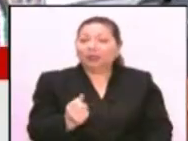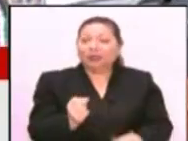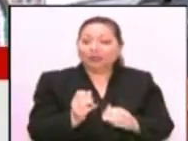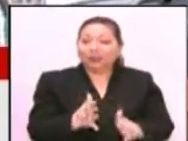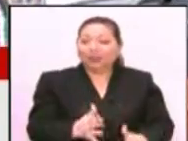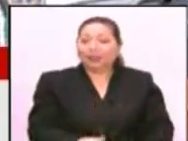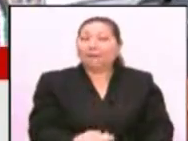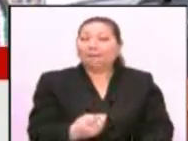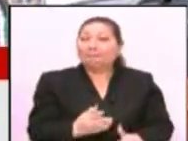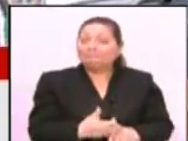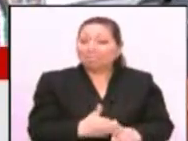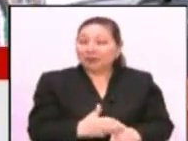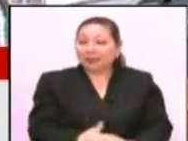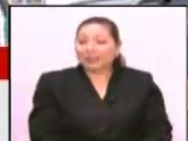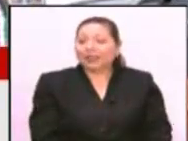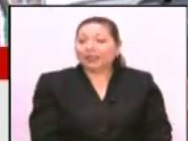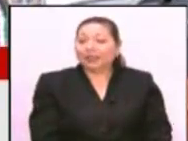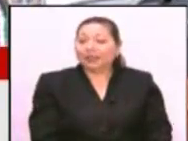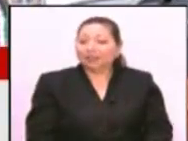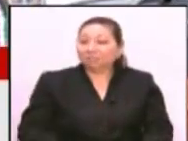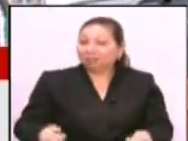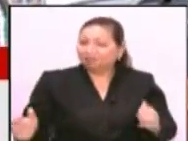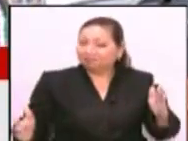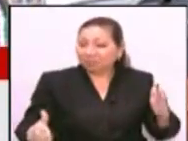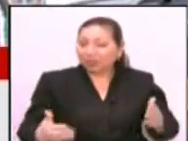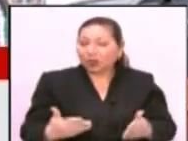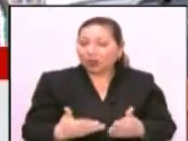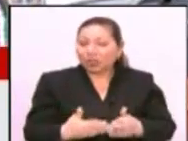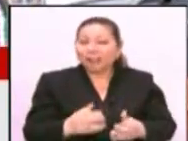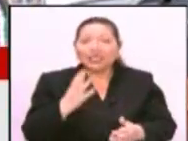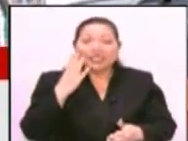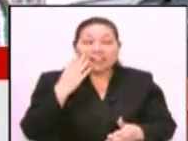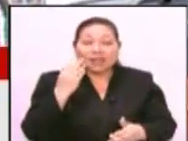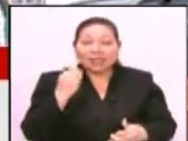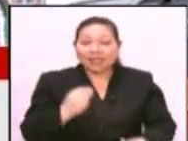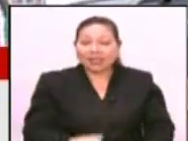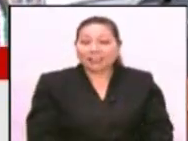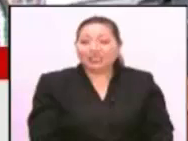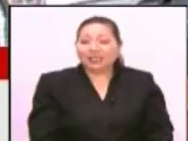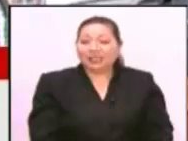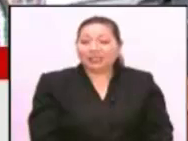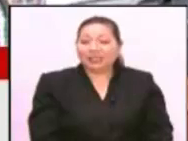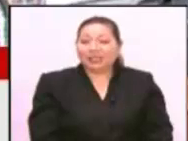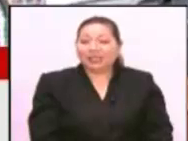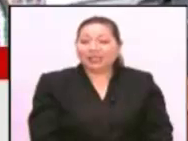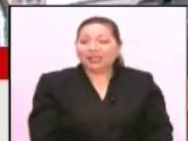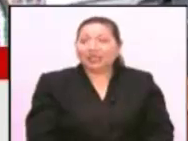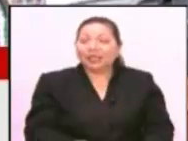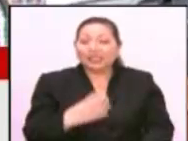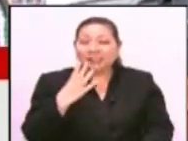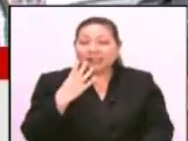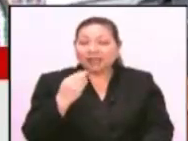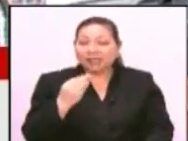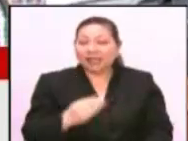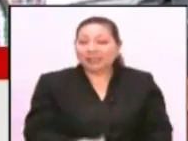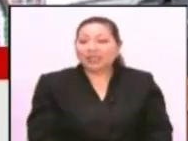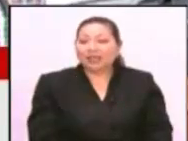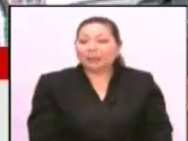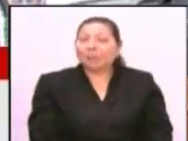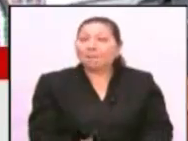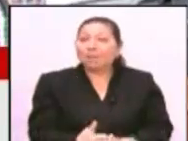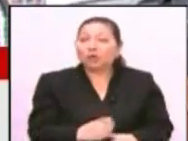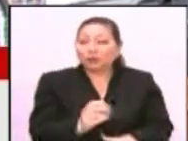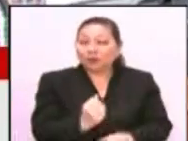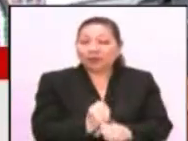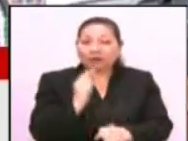condenados participando en la limpieza, por ejemplo, de los colegios de Chiclayo y en las avenidas de Chiclayo. Como parte de